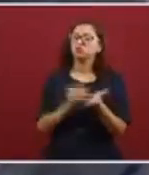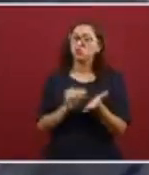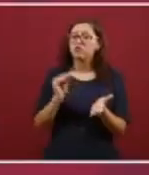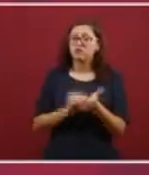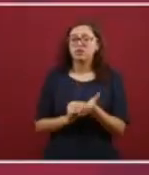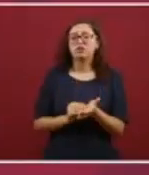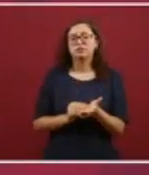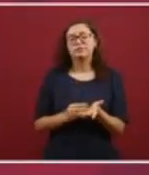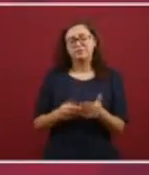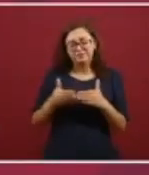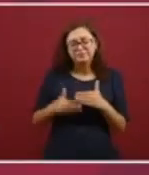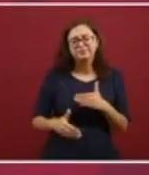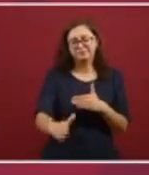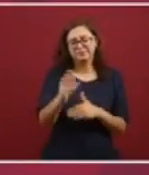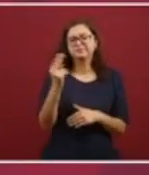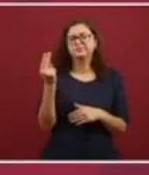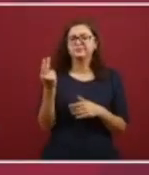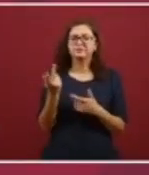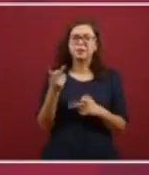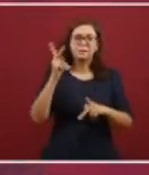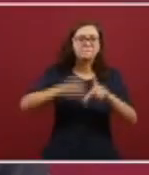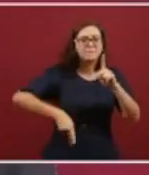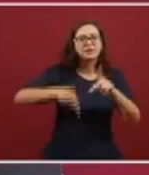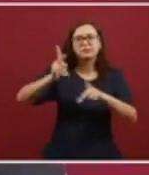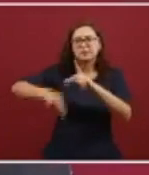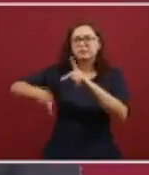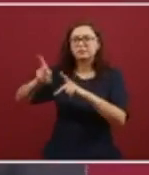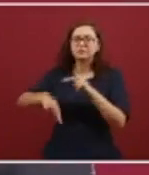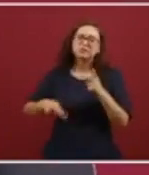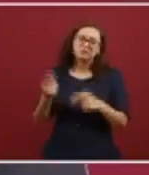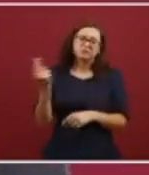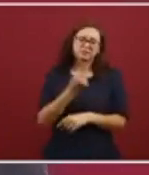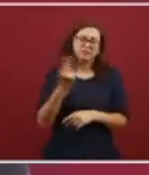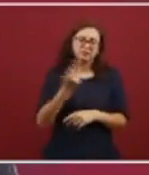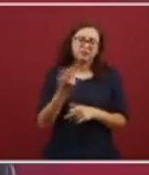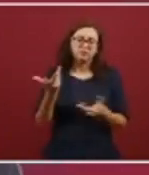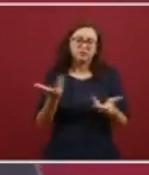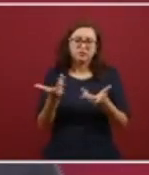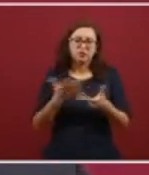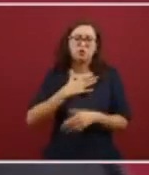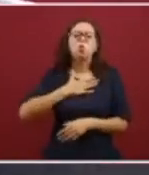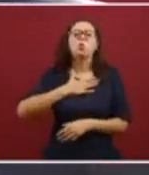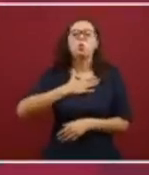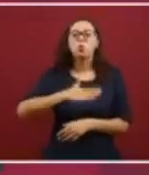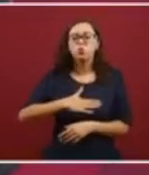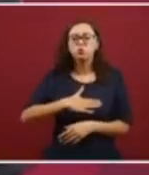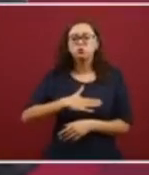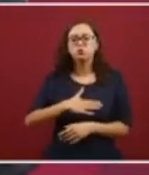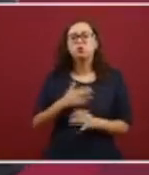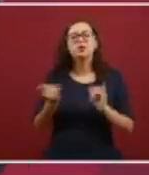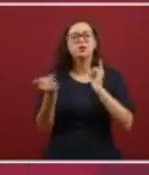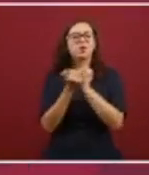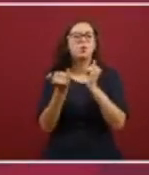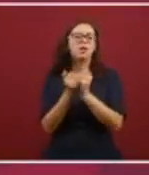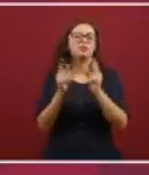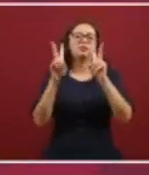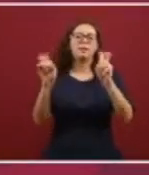atendiendo, lo que tiene que ver con la justicia. Es el caso parecido a lo de Mexicana